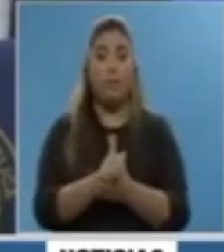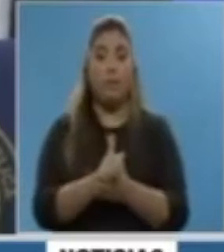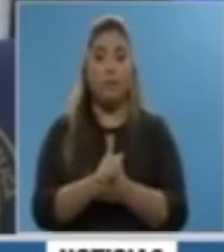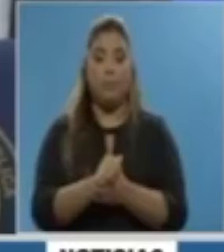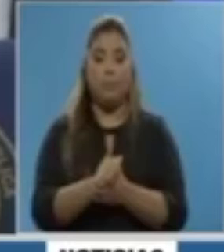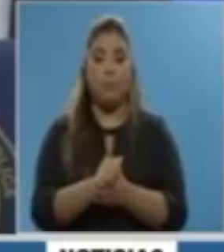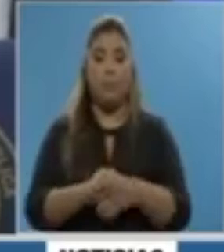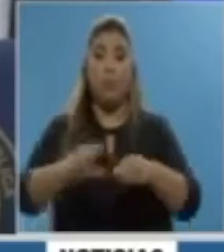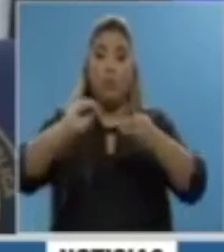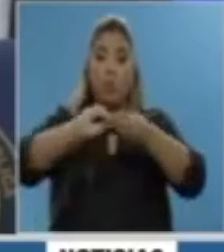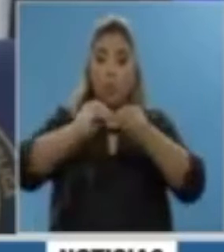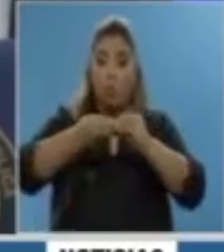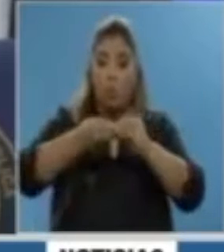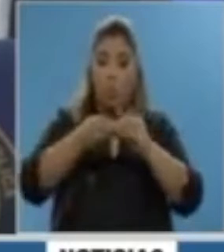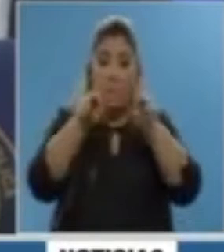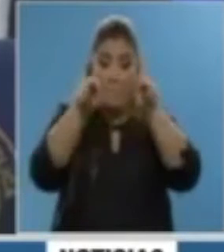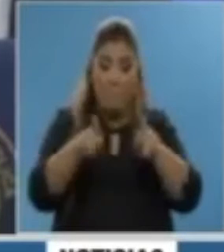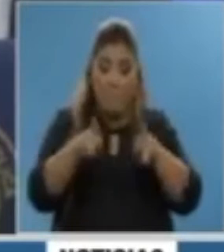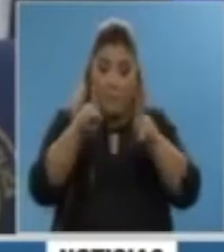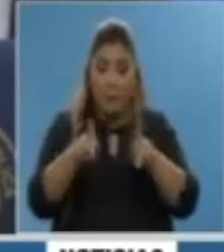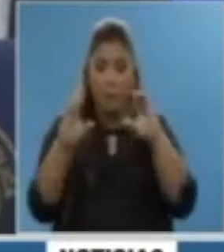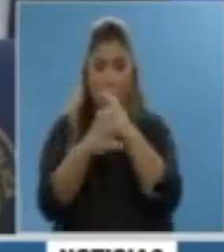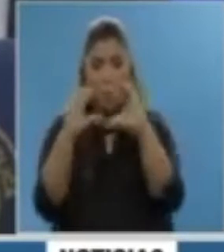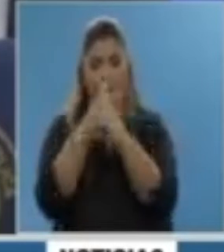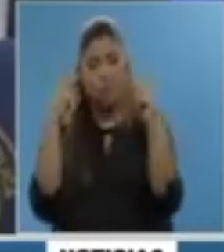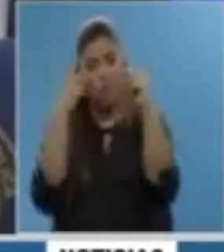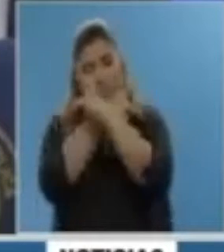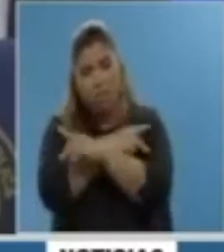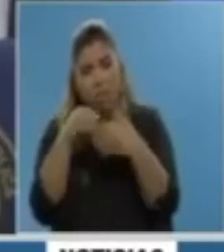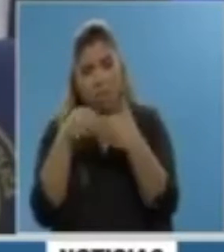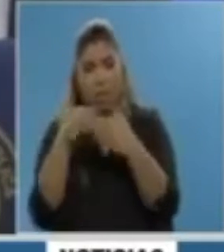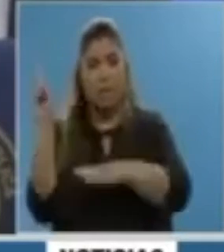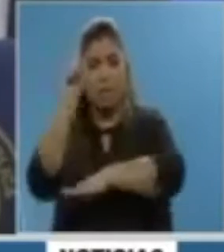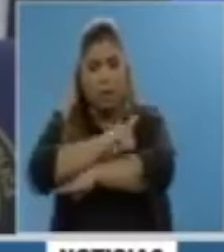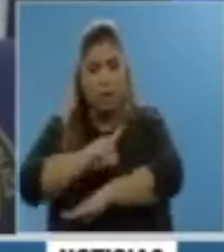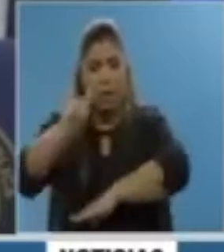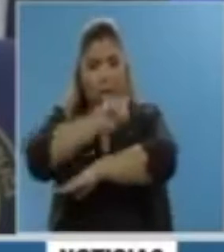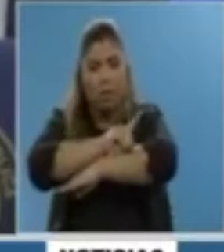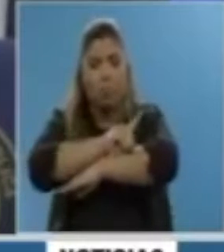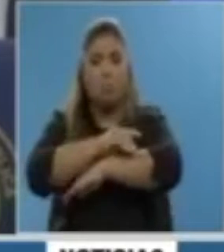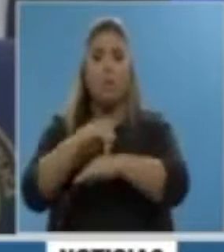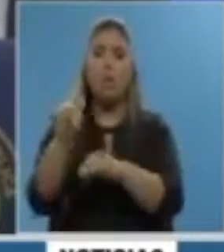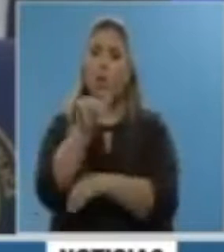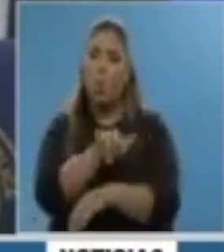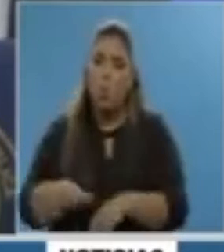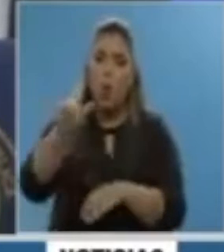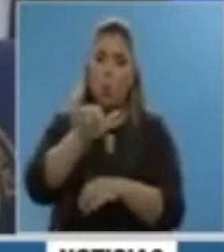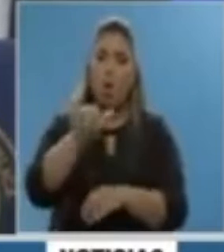de personas que se encuentran en cuidado intensivo por día han entrado en un número que se mantiene por debajo de